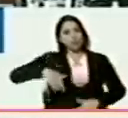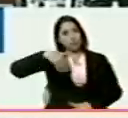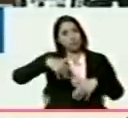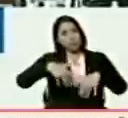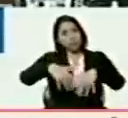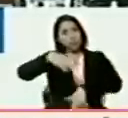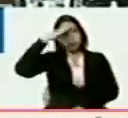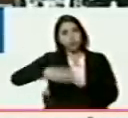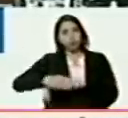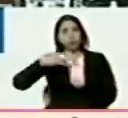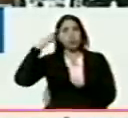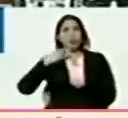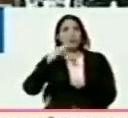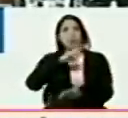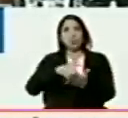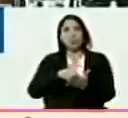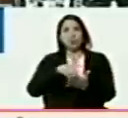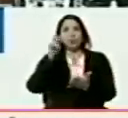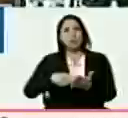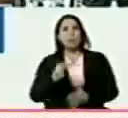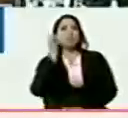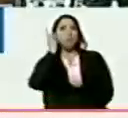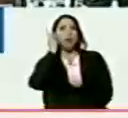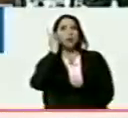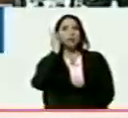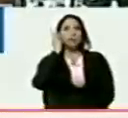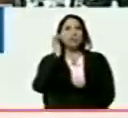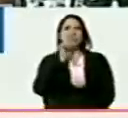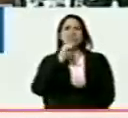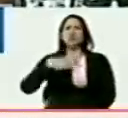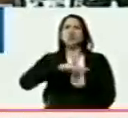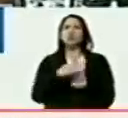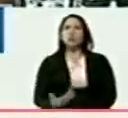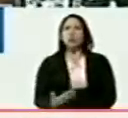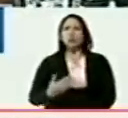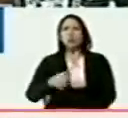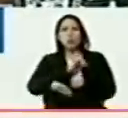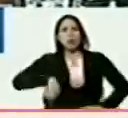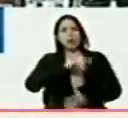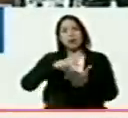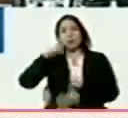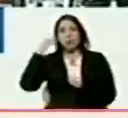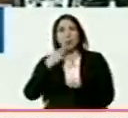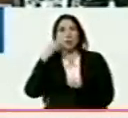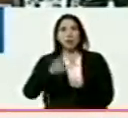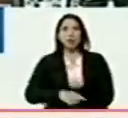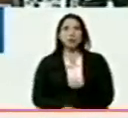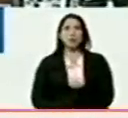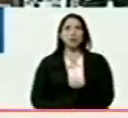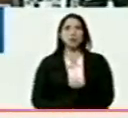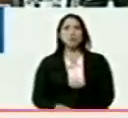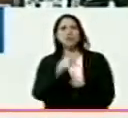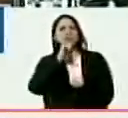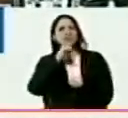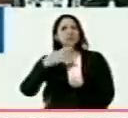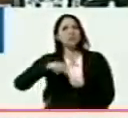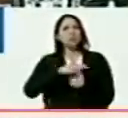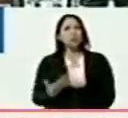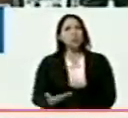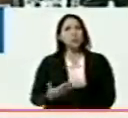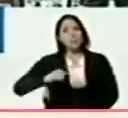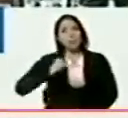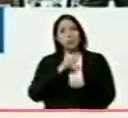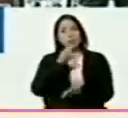Bolivariana. ¿Quiénes nosotros? Las mujeres. ¿Quiénes nosotros? La Guardia Nacional Bolivariana. ¿Quiénes nosotros? La